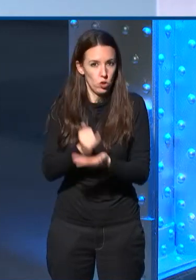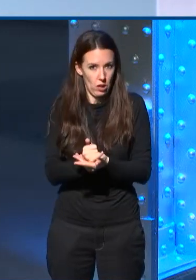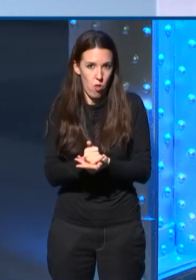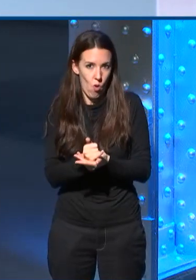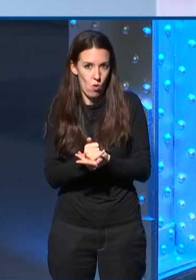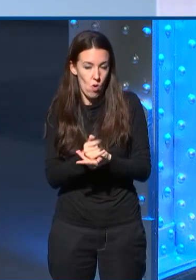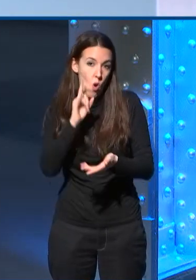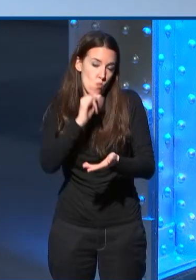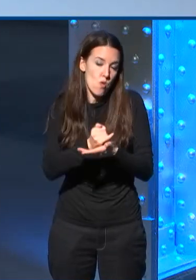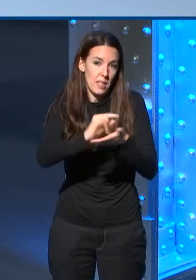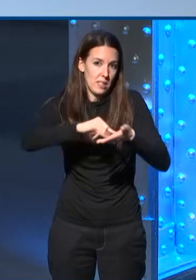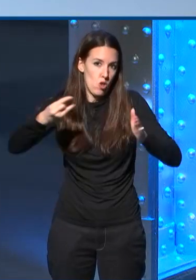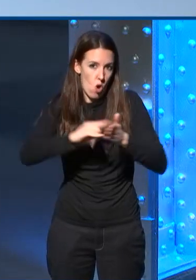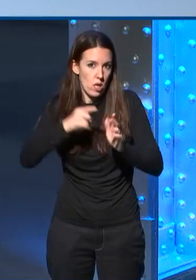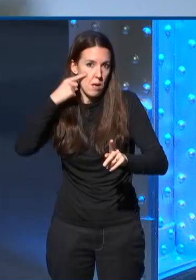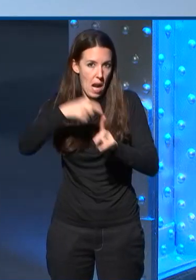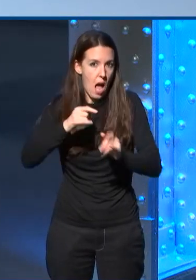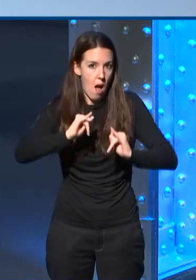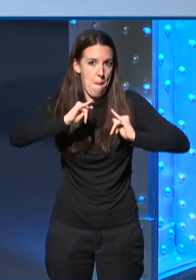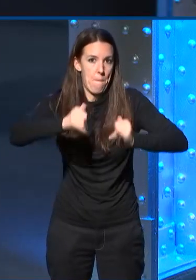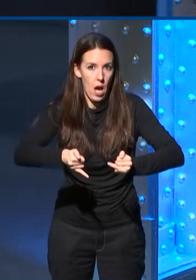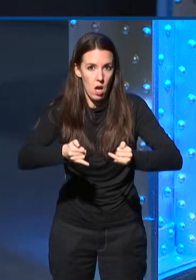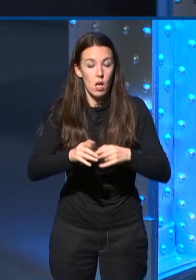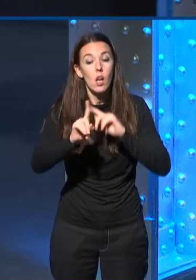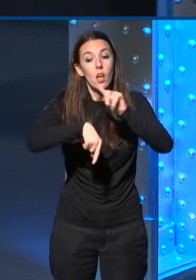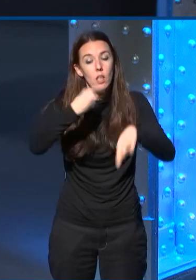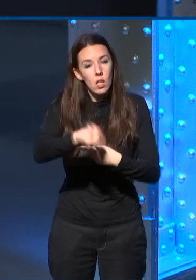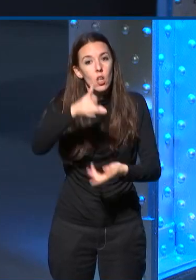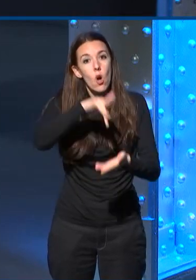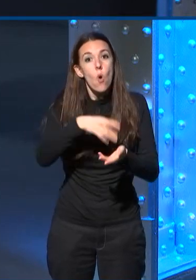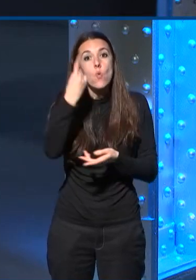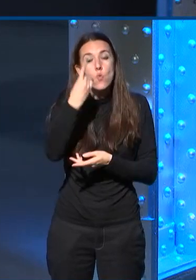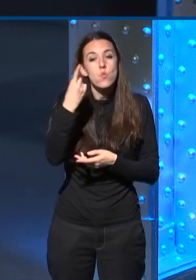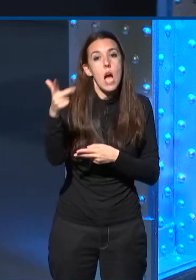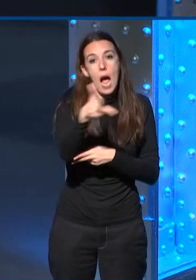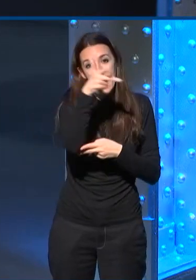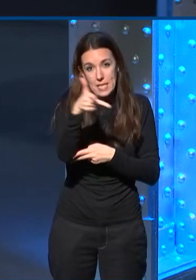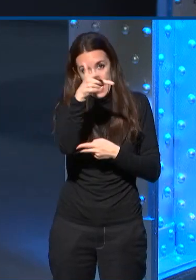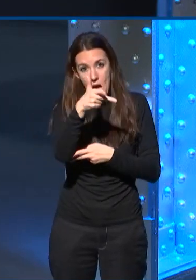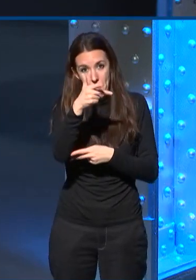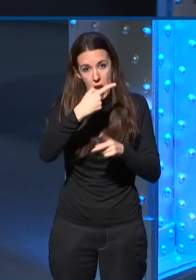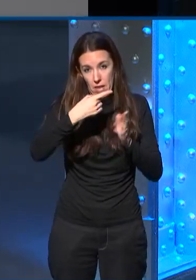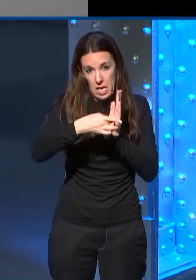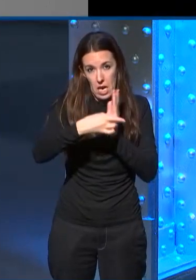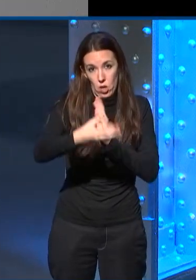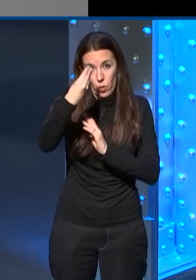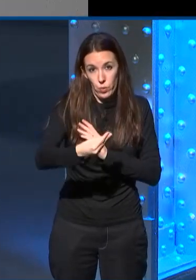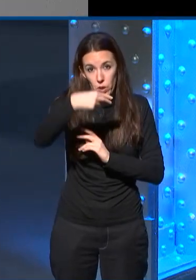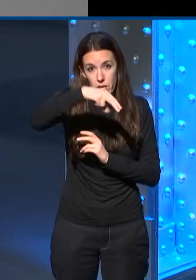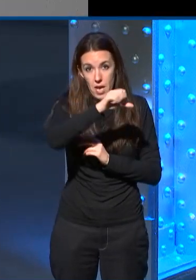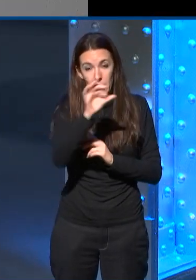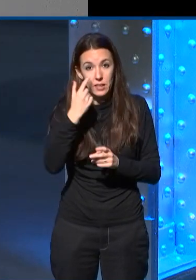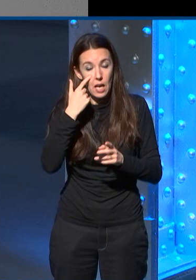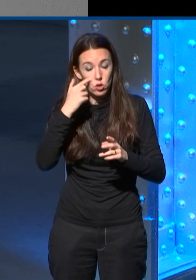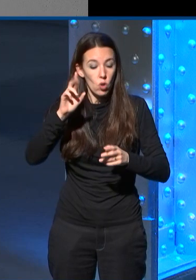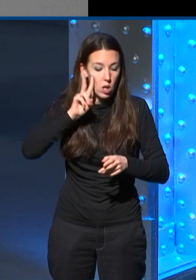de tecnologías para el aterrizaje. Tiempo más tarde, en una de las cámaras de alta resolución de uno de los orbitadores de NASA, pues enfocó al punto